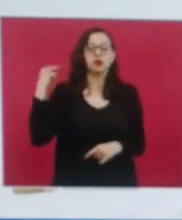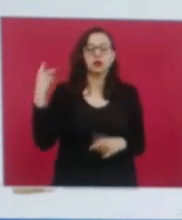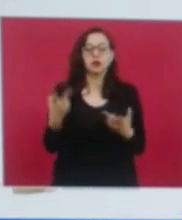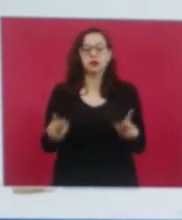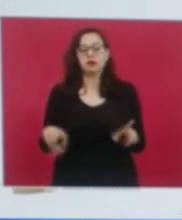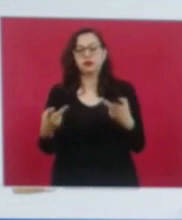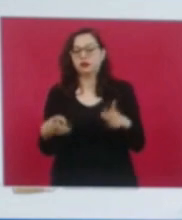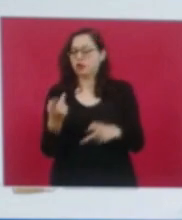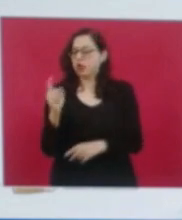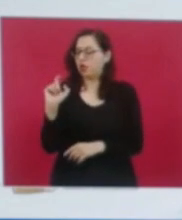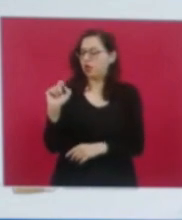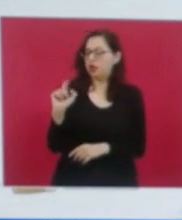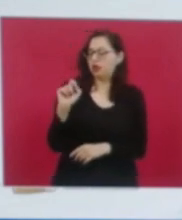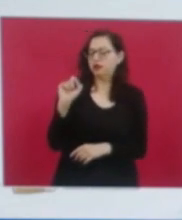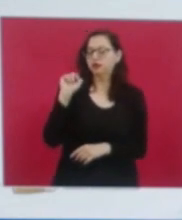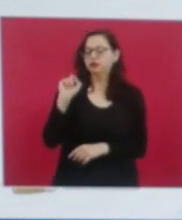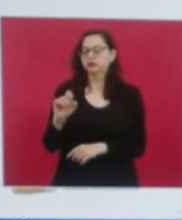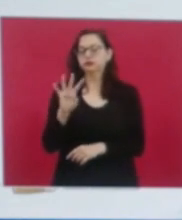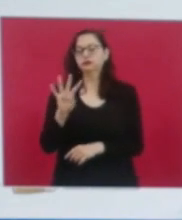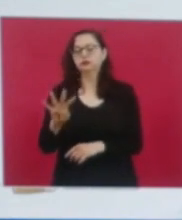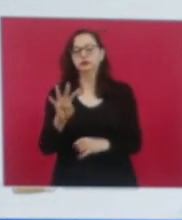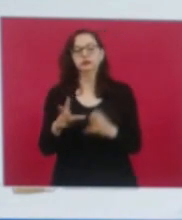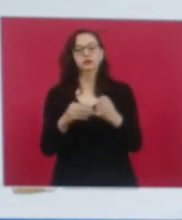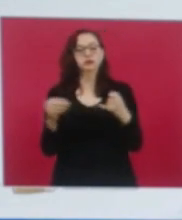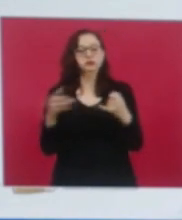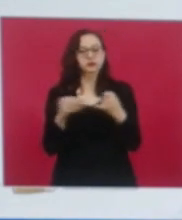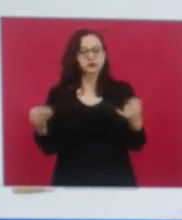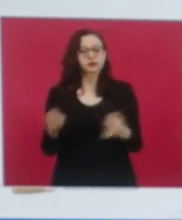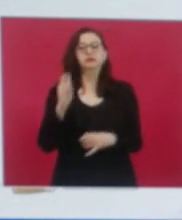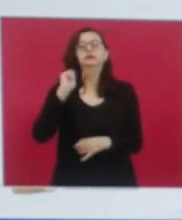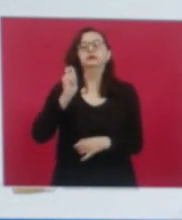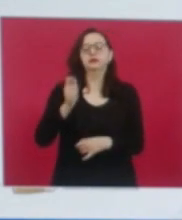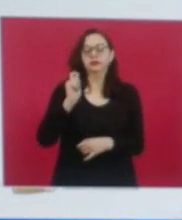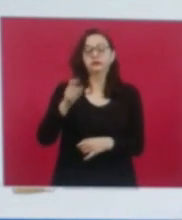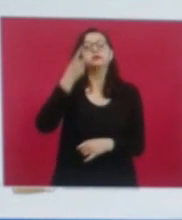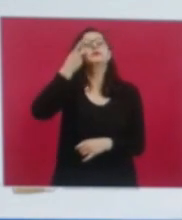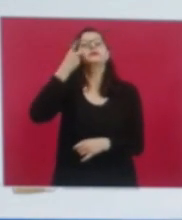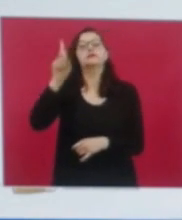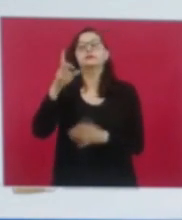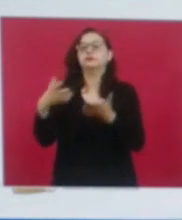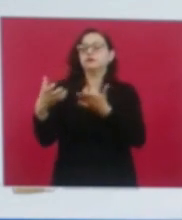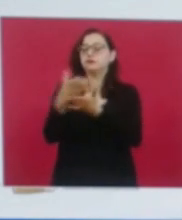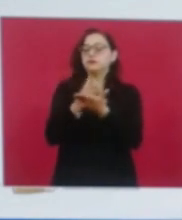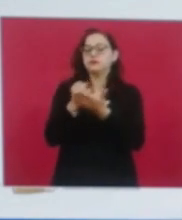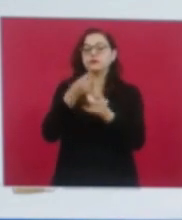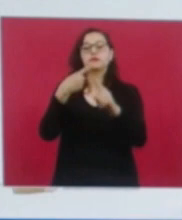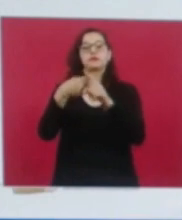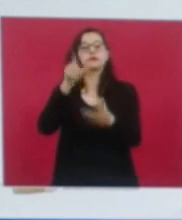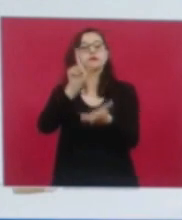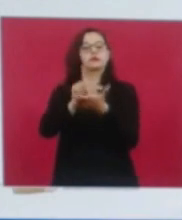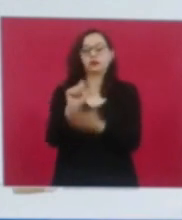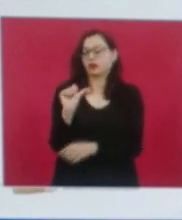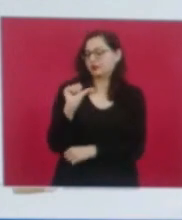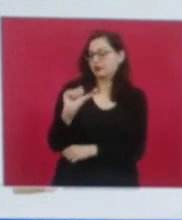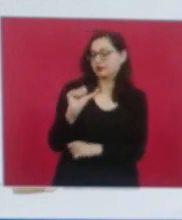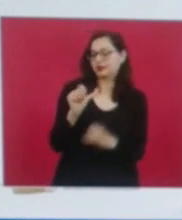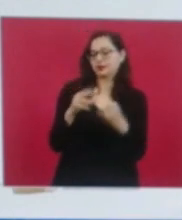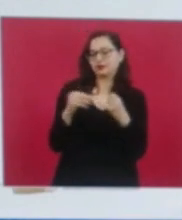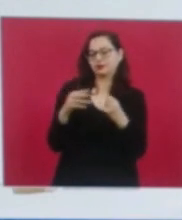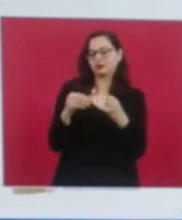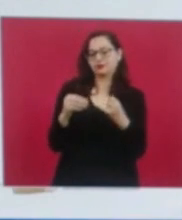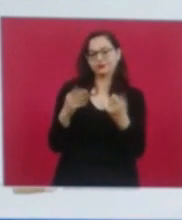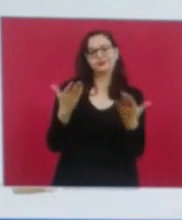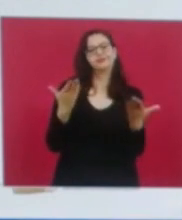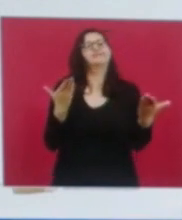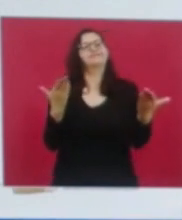vengan, significa que estamos haciendo una fuerza de cohesión, no de coerción. Los que tienen los medios